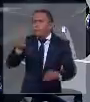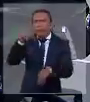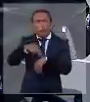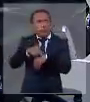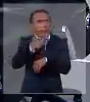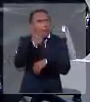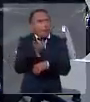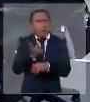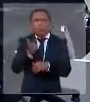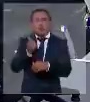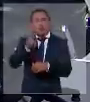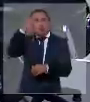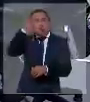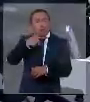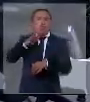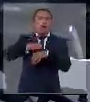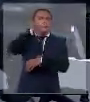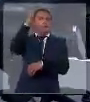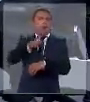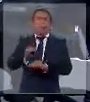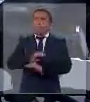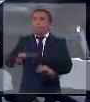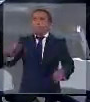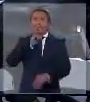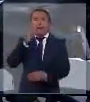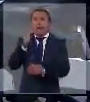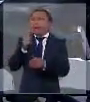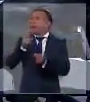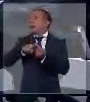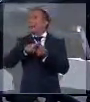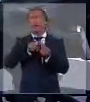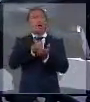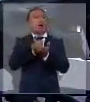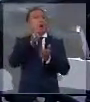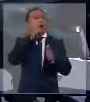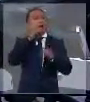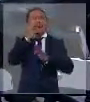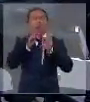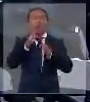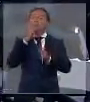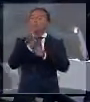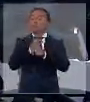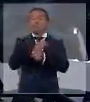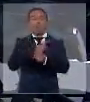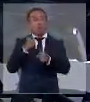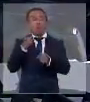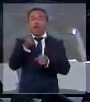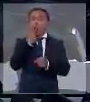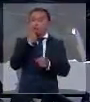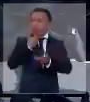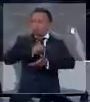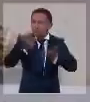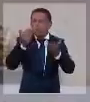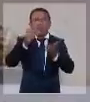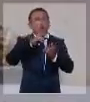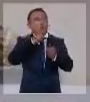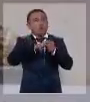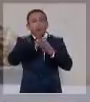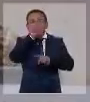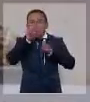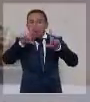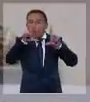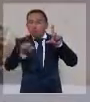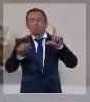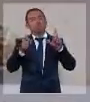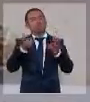medicinas en todas las clínicas y centros de salud del país. Y lo segundo, Gaby, la prevención, porque hoy la gente se